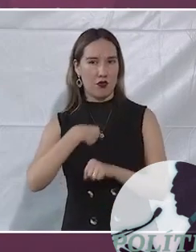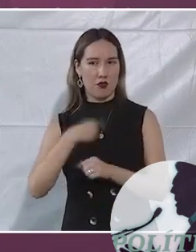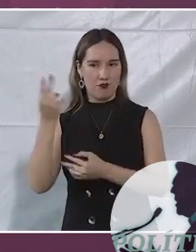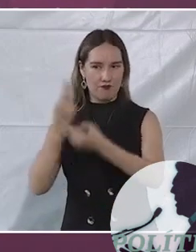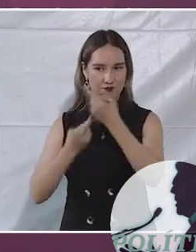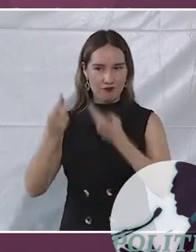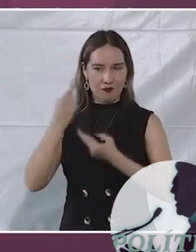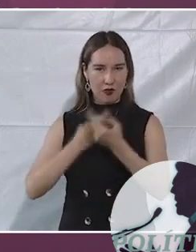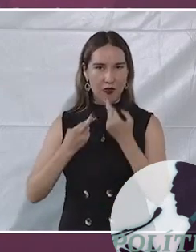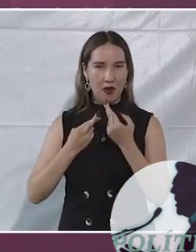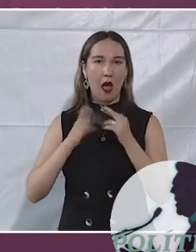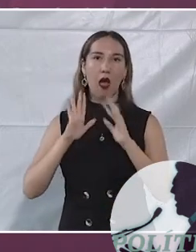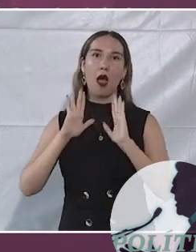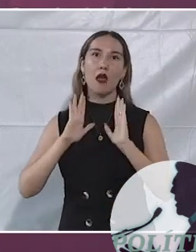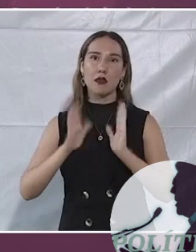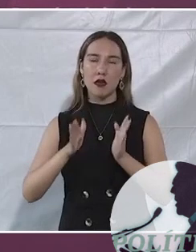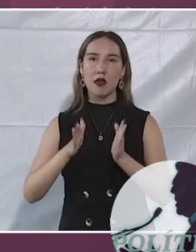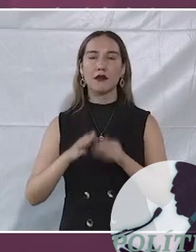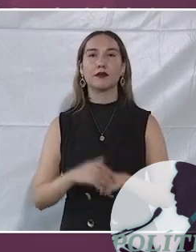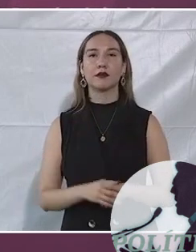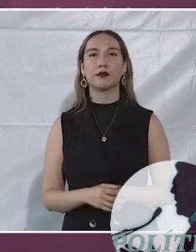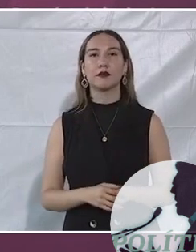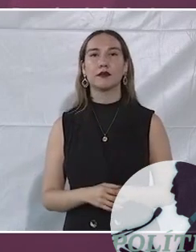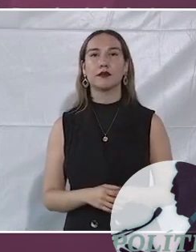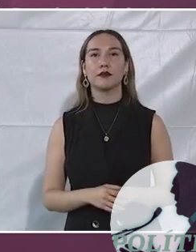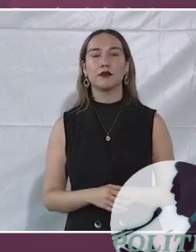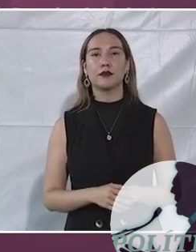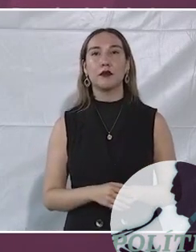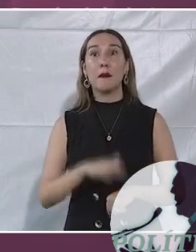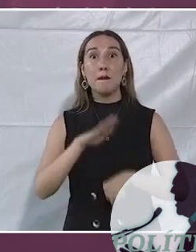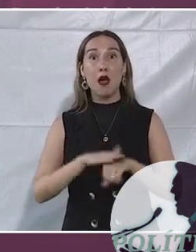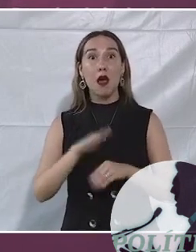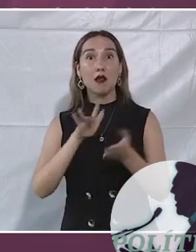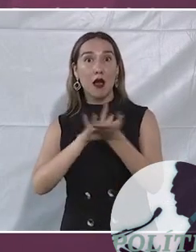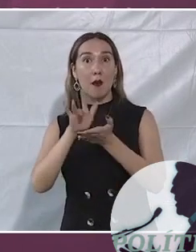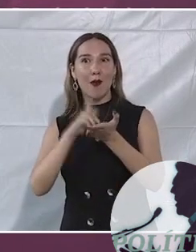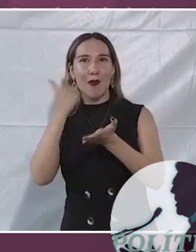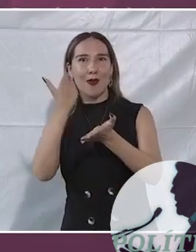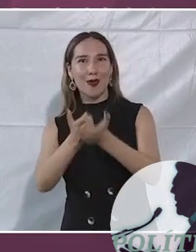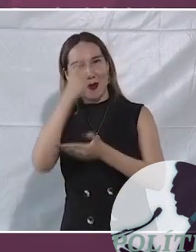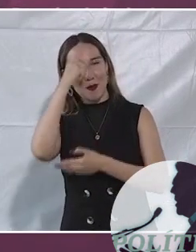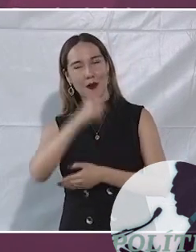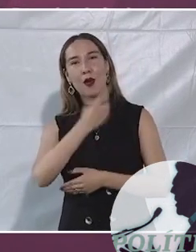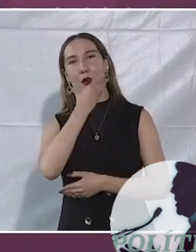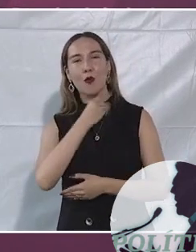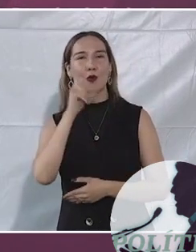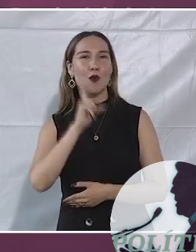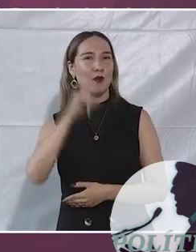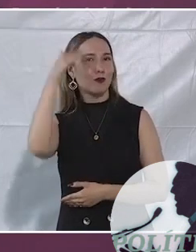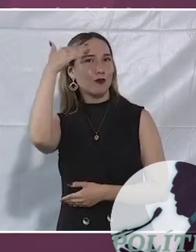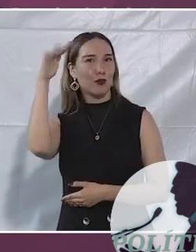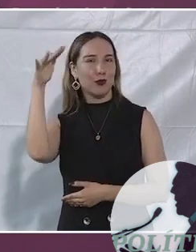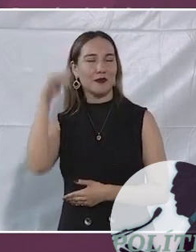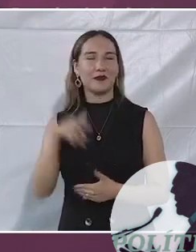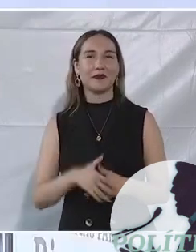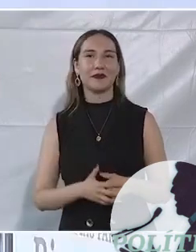van a estar recibiendo un poco más de pensión los adultos mayores. Y vamos